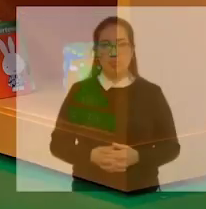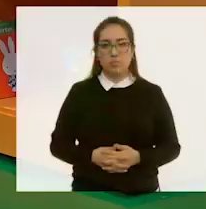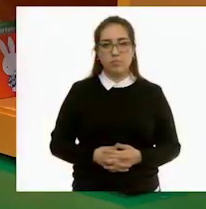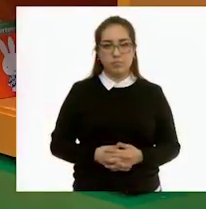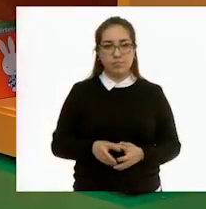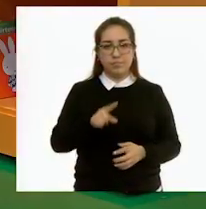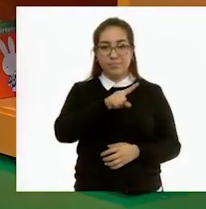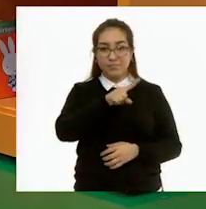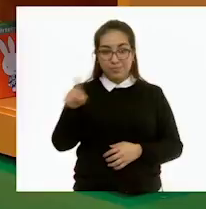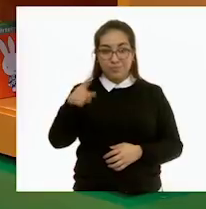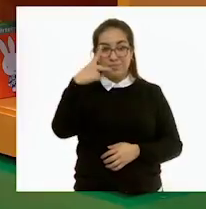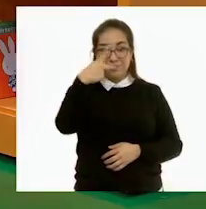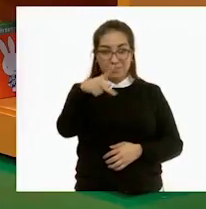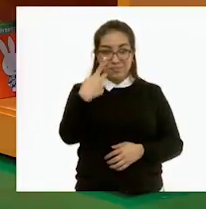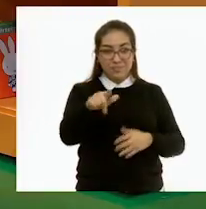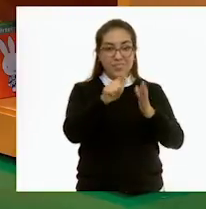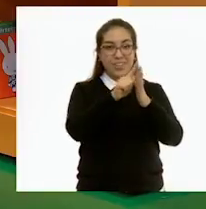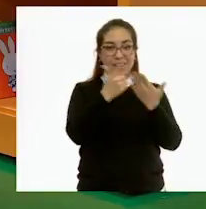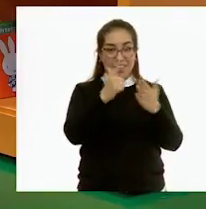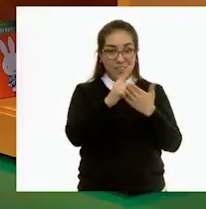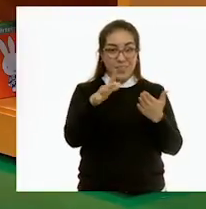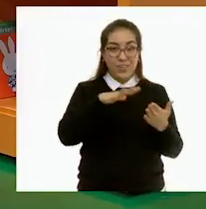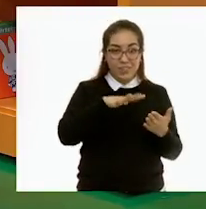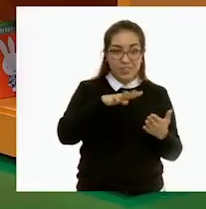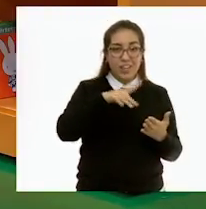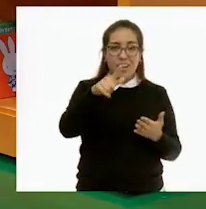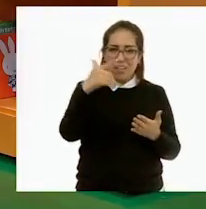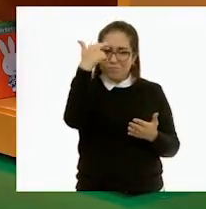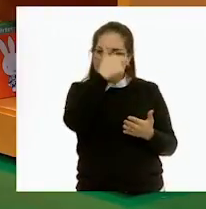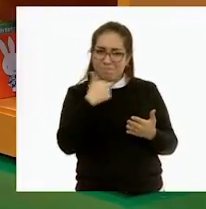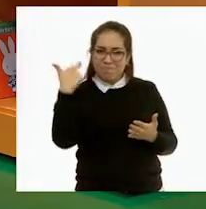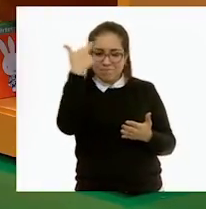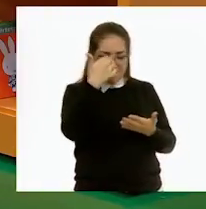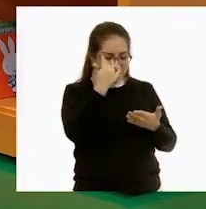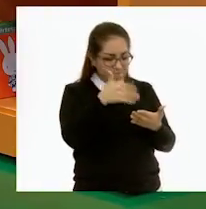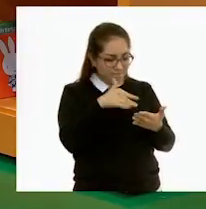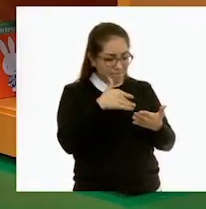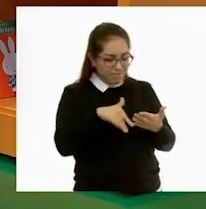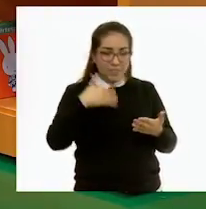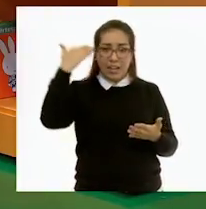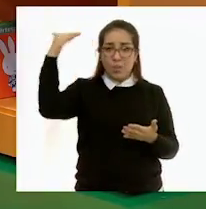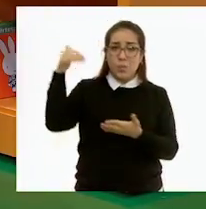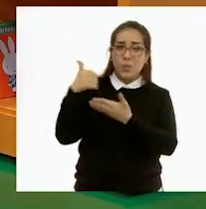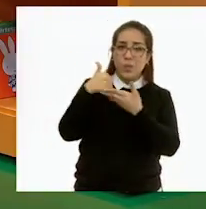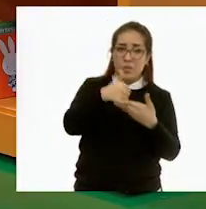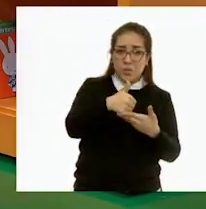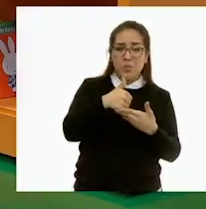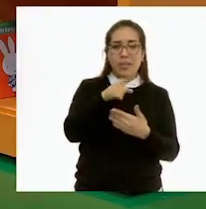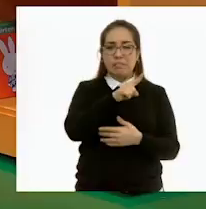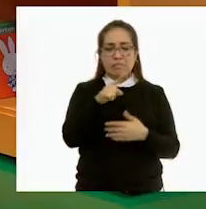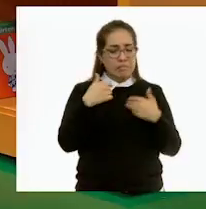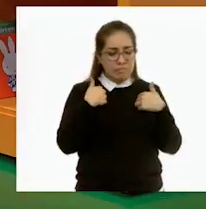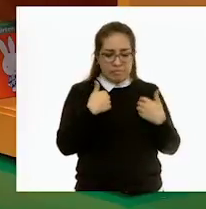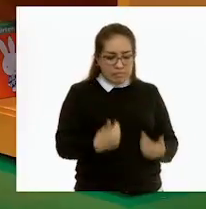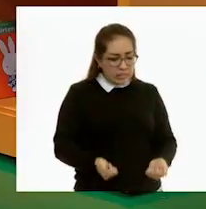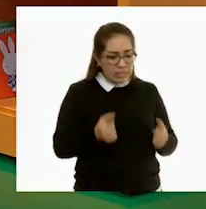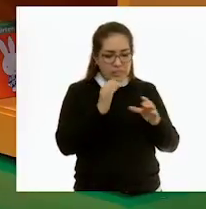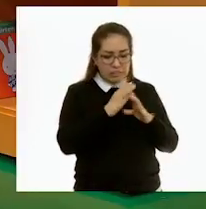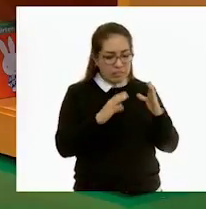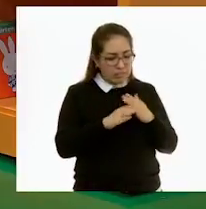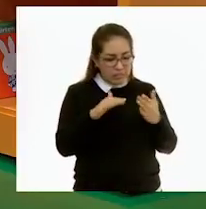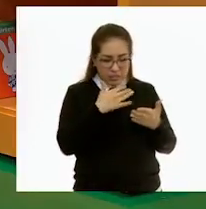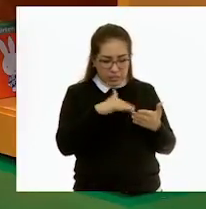Si tienes tus libros de texto en casa, consúltalos. Léelos con paciencia y pide ayuda a un adulto si algo no entiendes o aún no